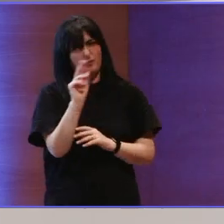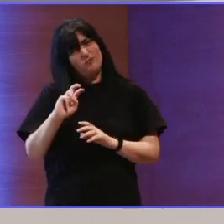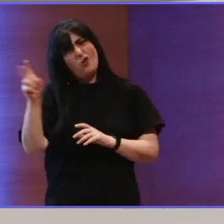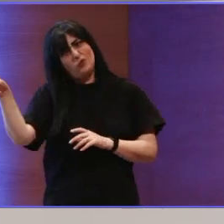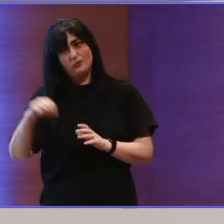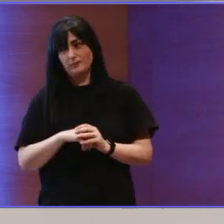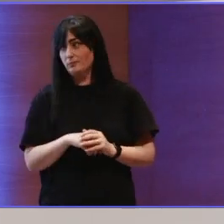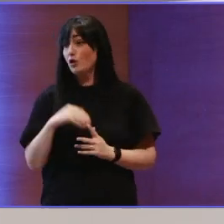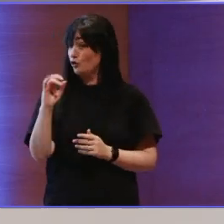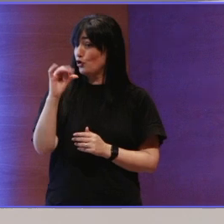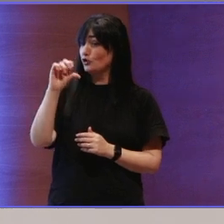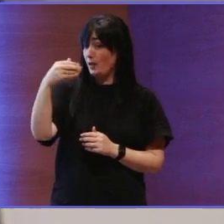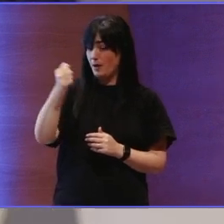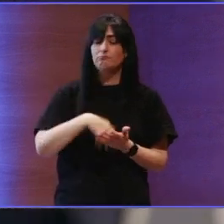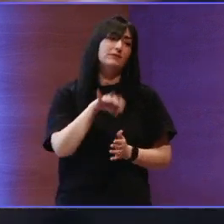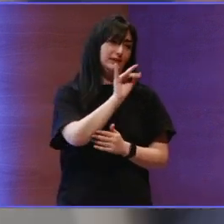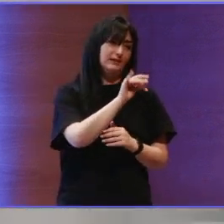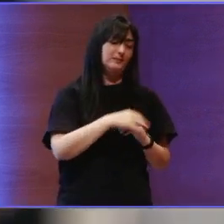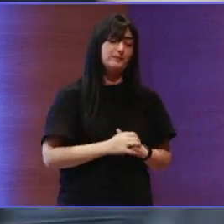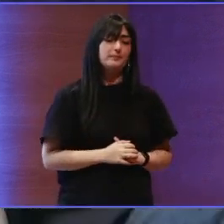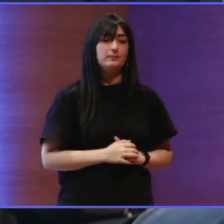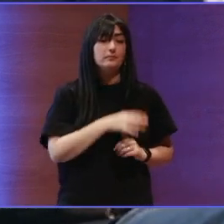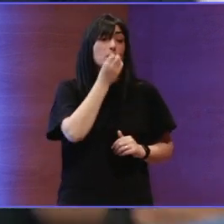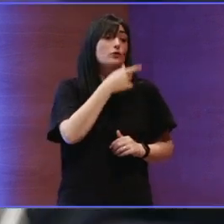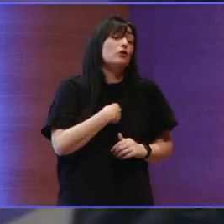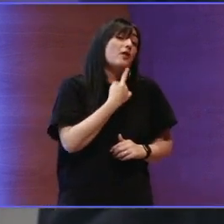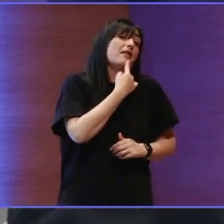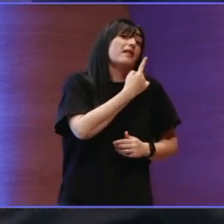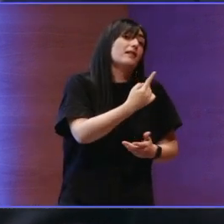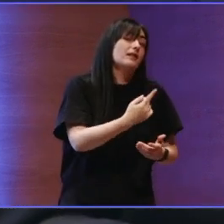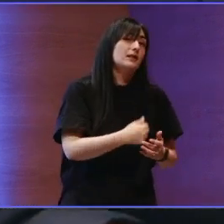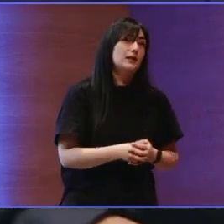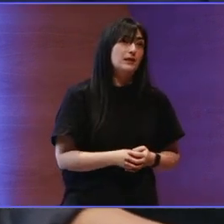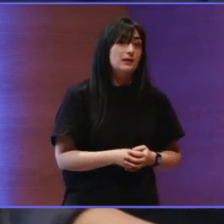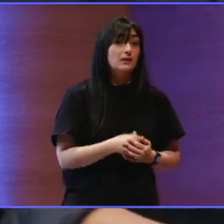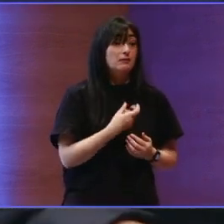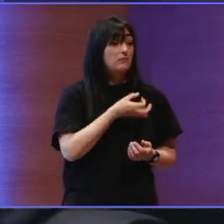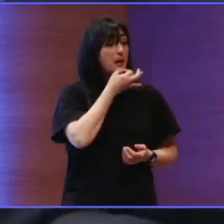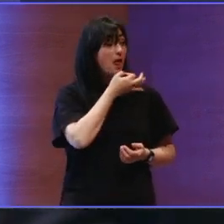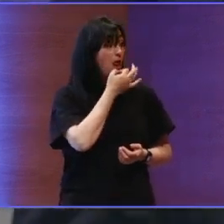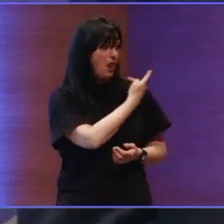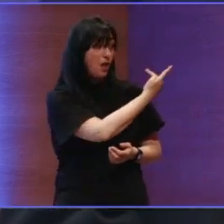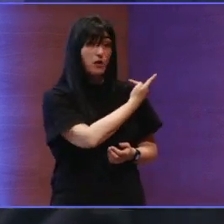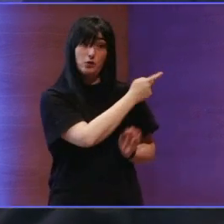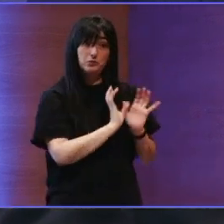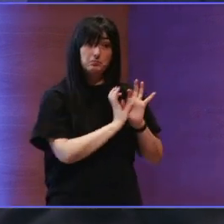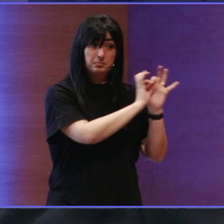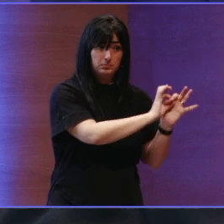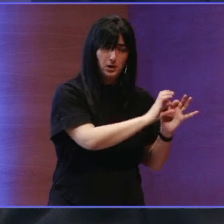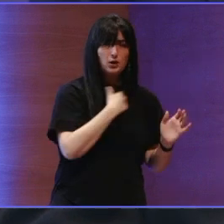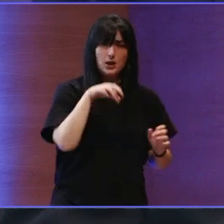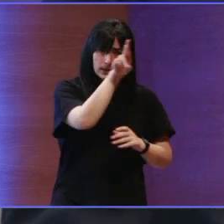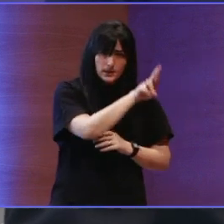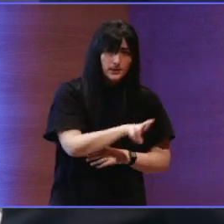se bien bueno yo yo más que decir eh a al hilo de las dos intervenciones se insistiría en dos